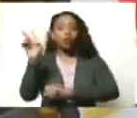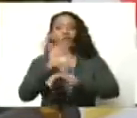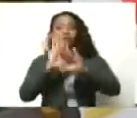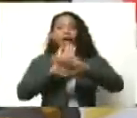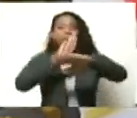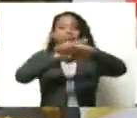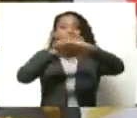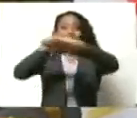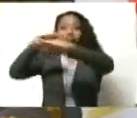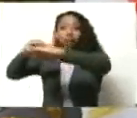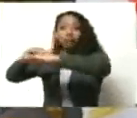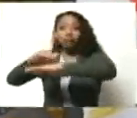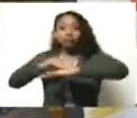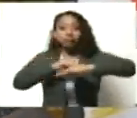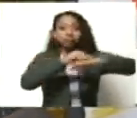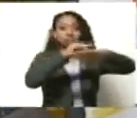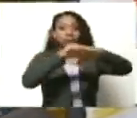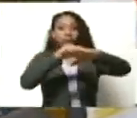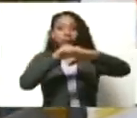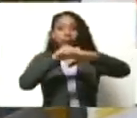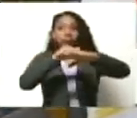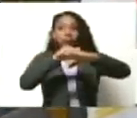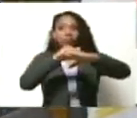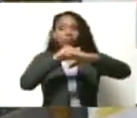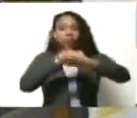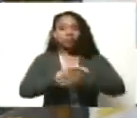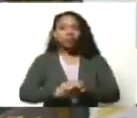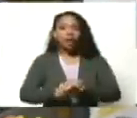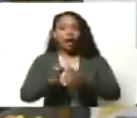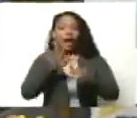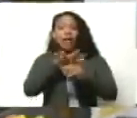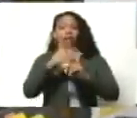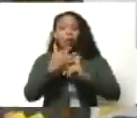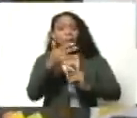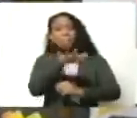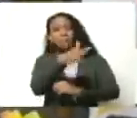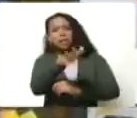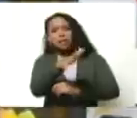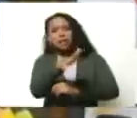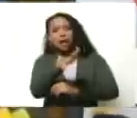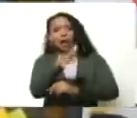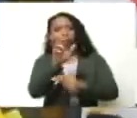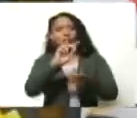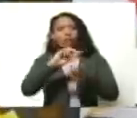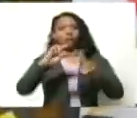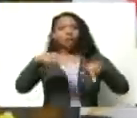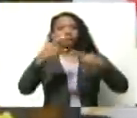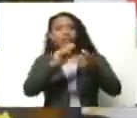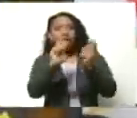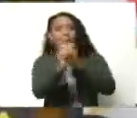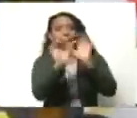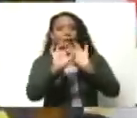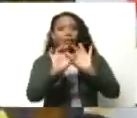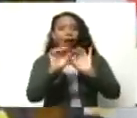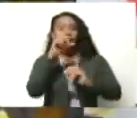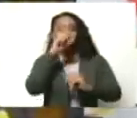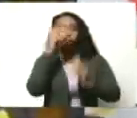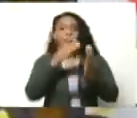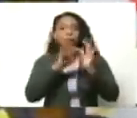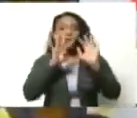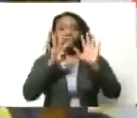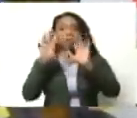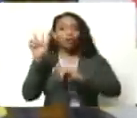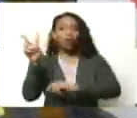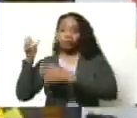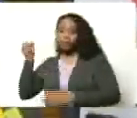que la situación pareciera irreversible. Ya en el año 92, en el